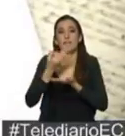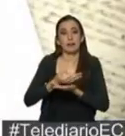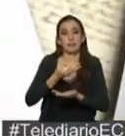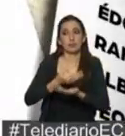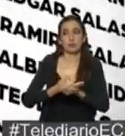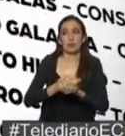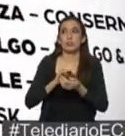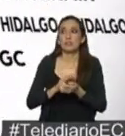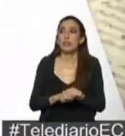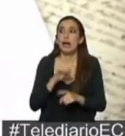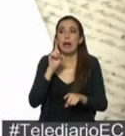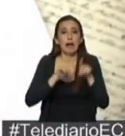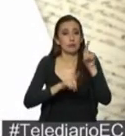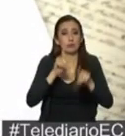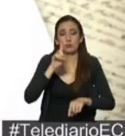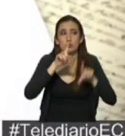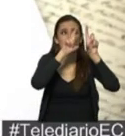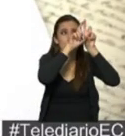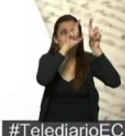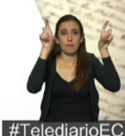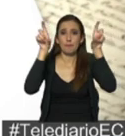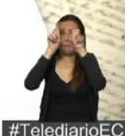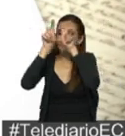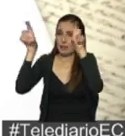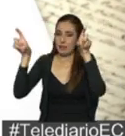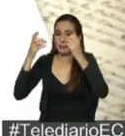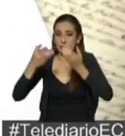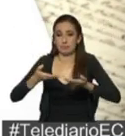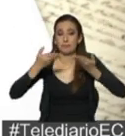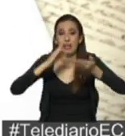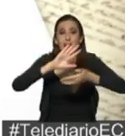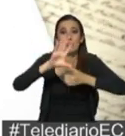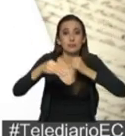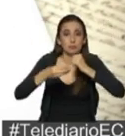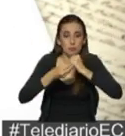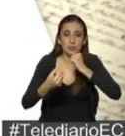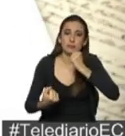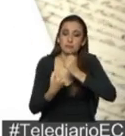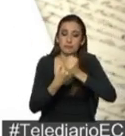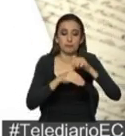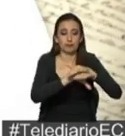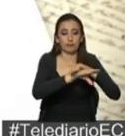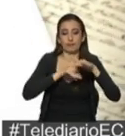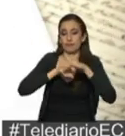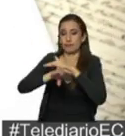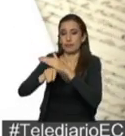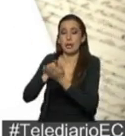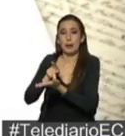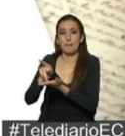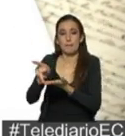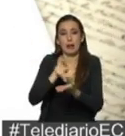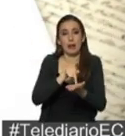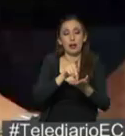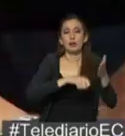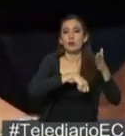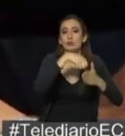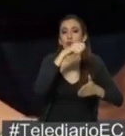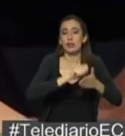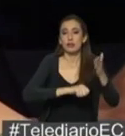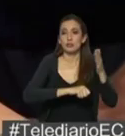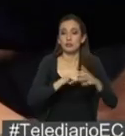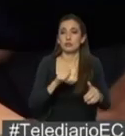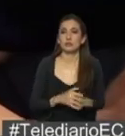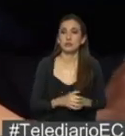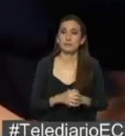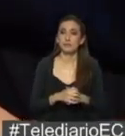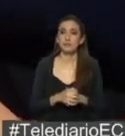por parte de empresarios que posteriormente se beneficiaron de contratos con el Estado, según la teoría del Ministerio Público. Esta es